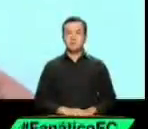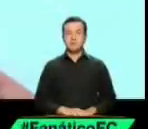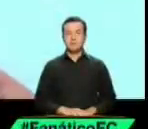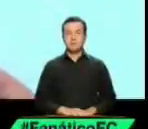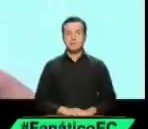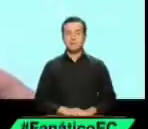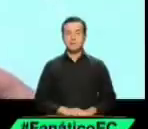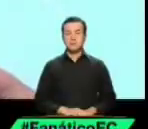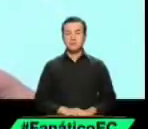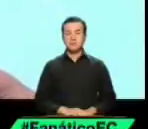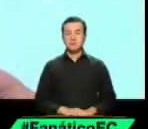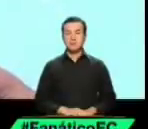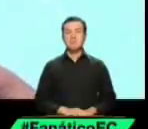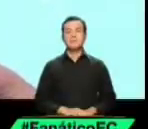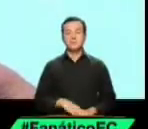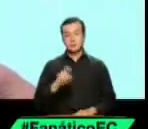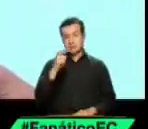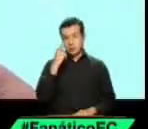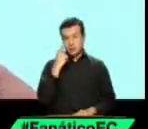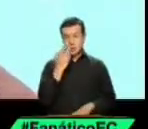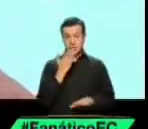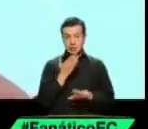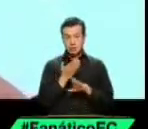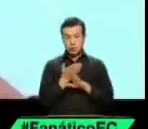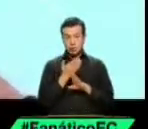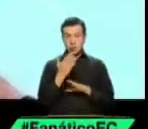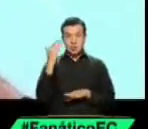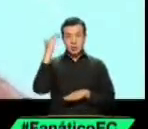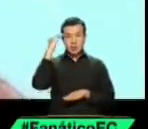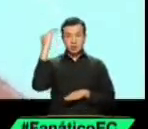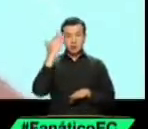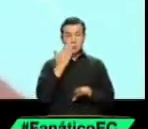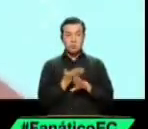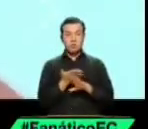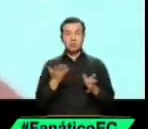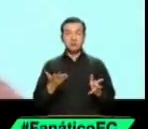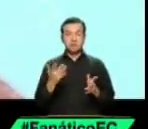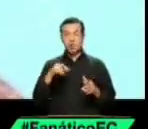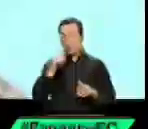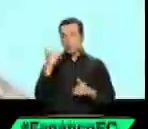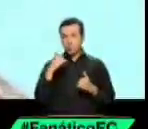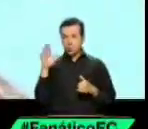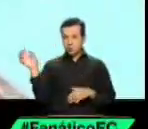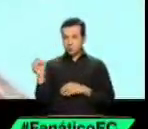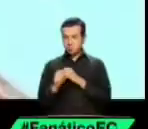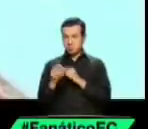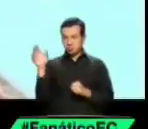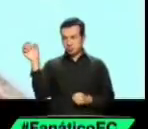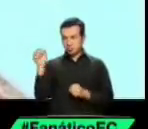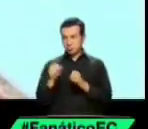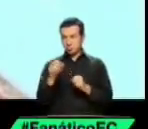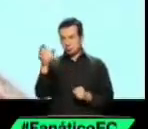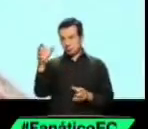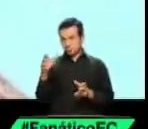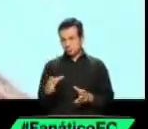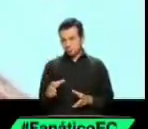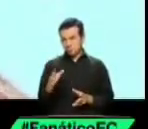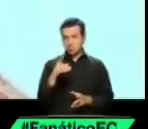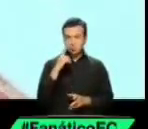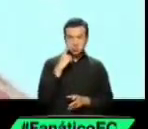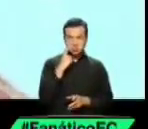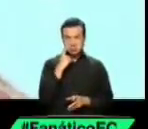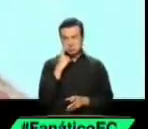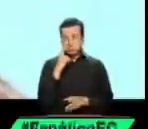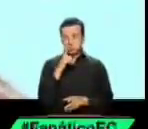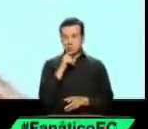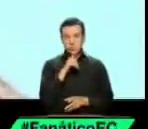Tendríamos que ver qué es lo que presenta Nacional. Creo que ahora van a jugar otros jugadores. Y según eso, pues